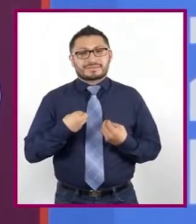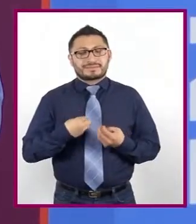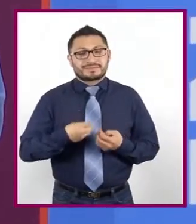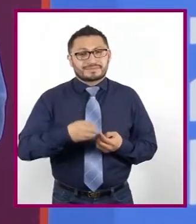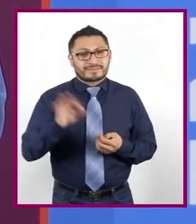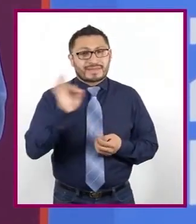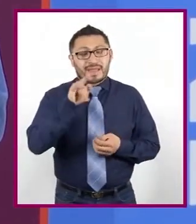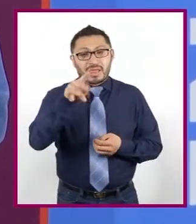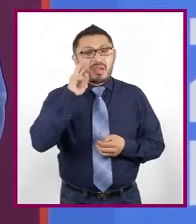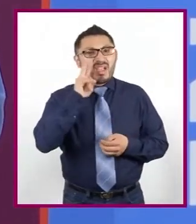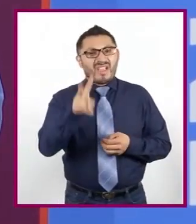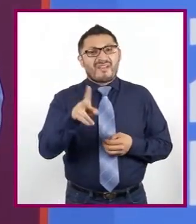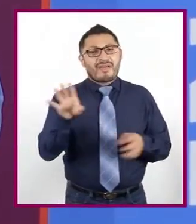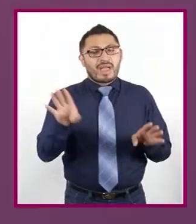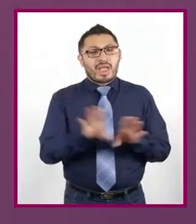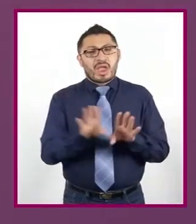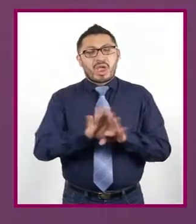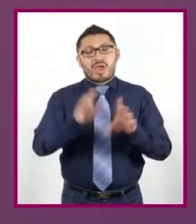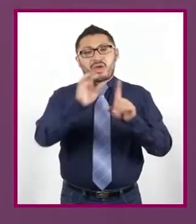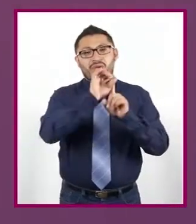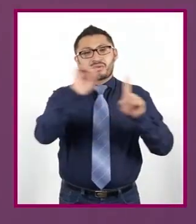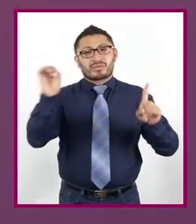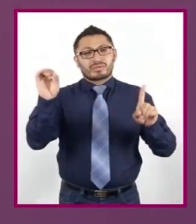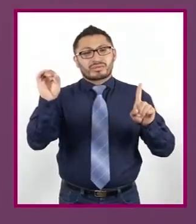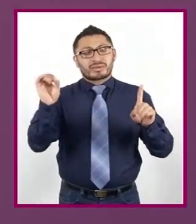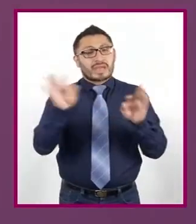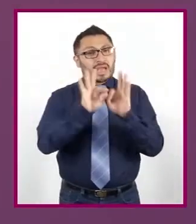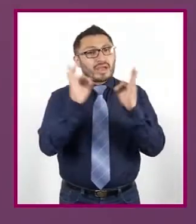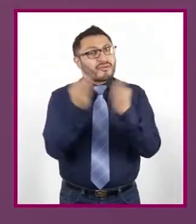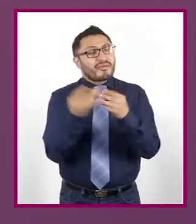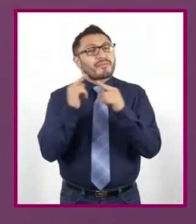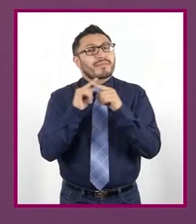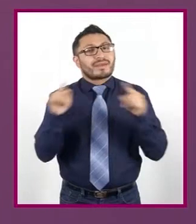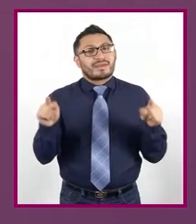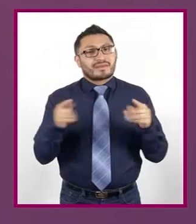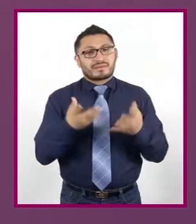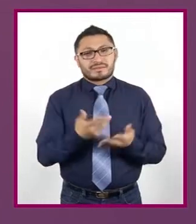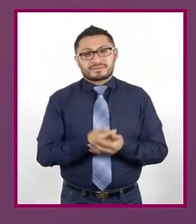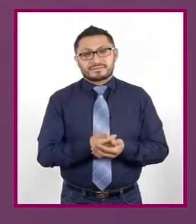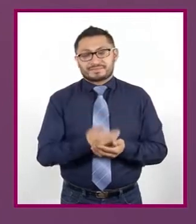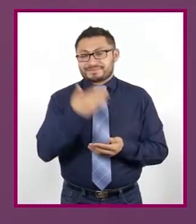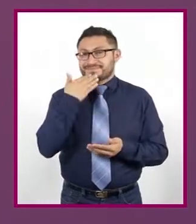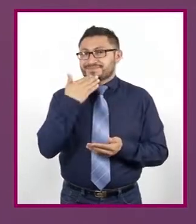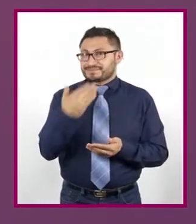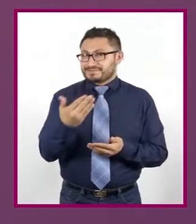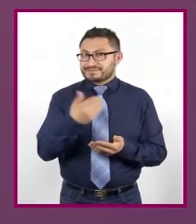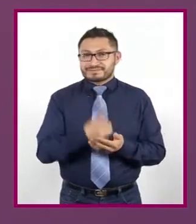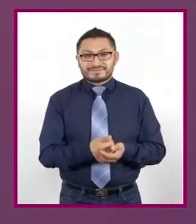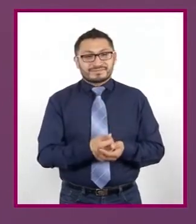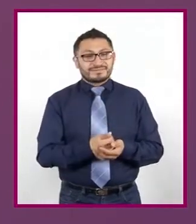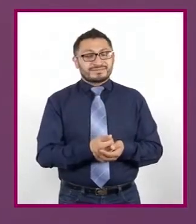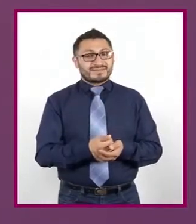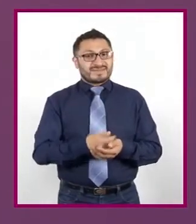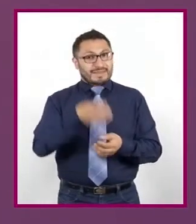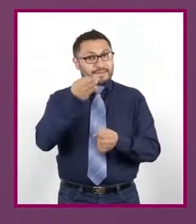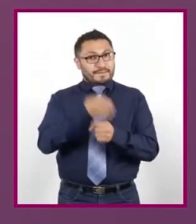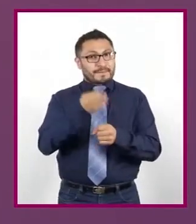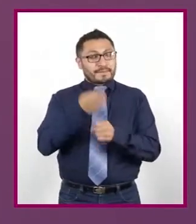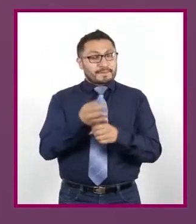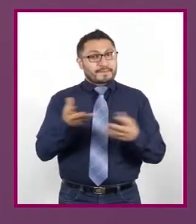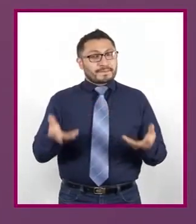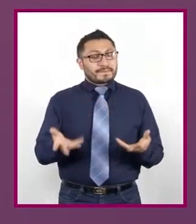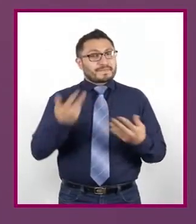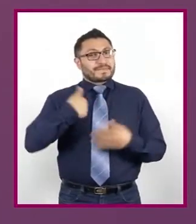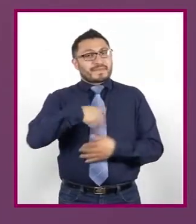¿Han visto cómo su estructura y forma es diferente? Bien, pues en esta ocasión